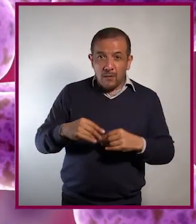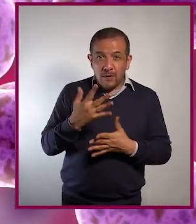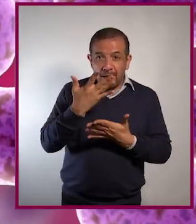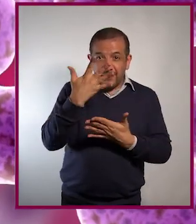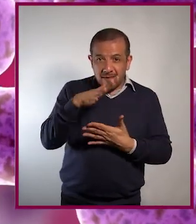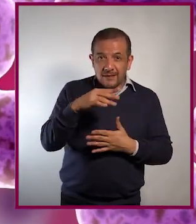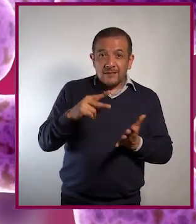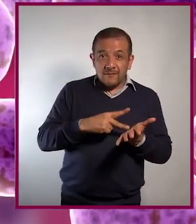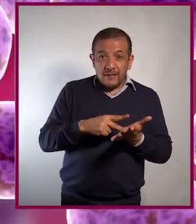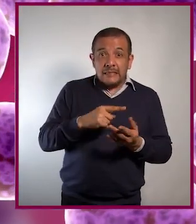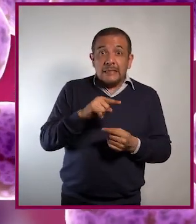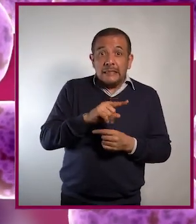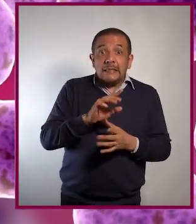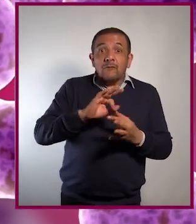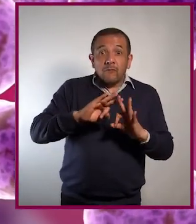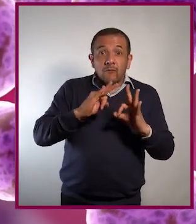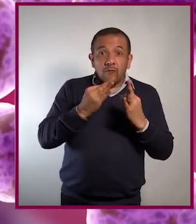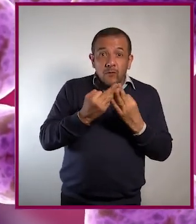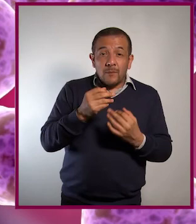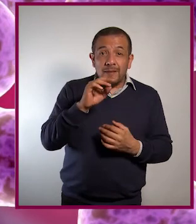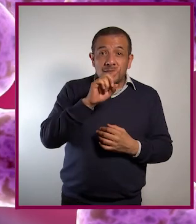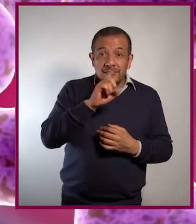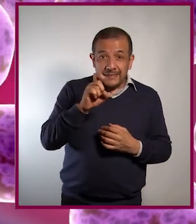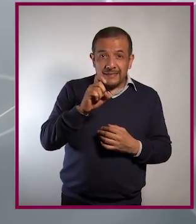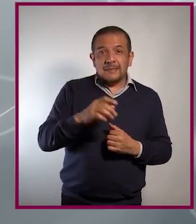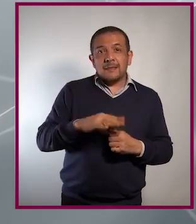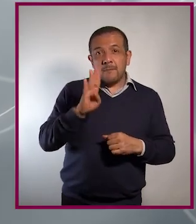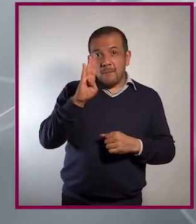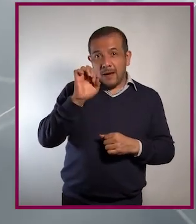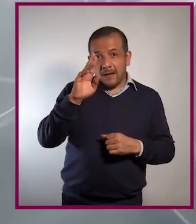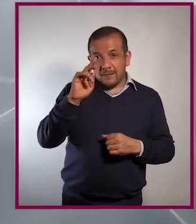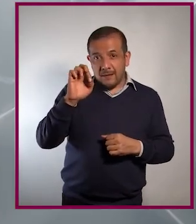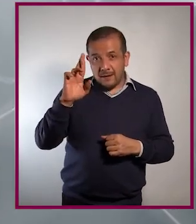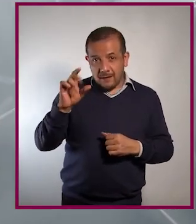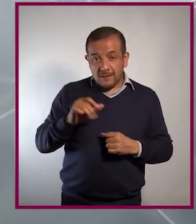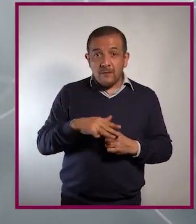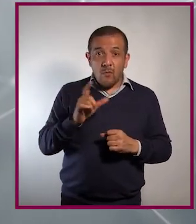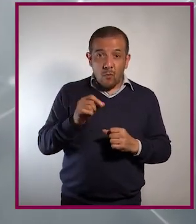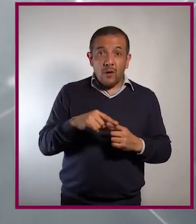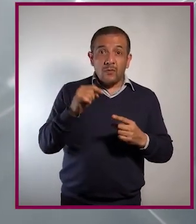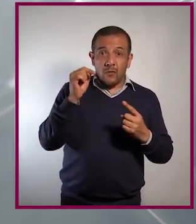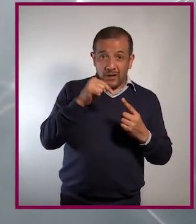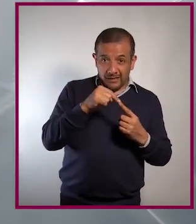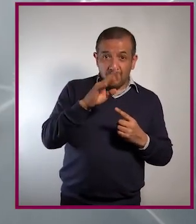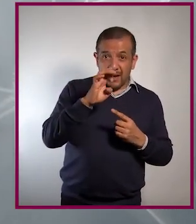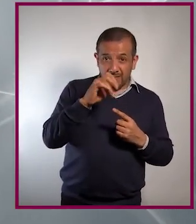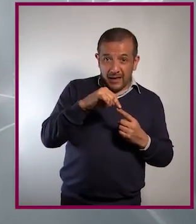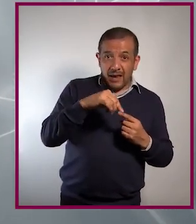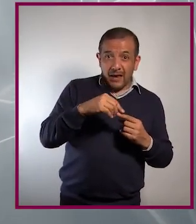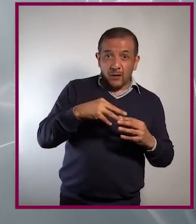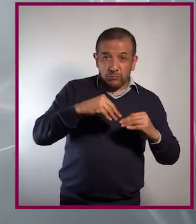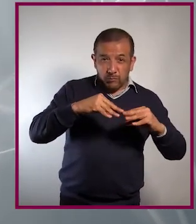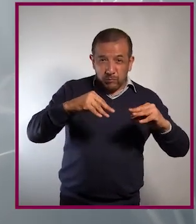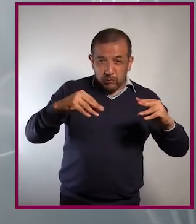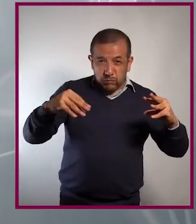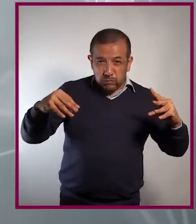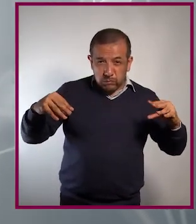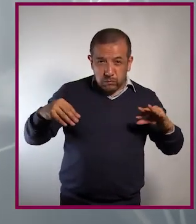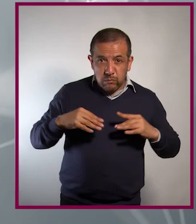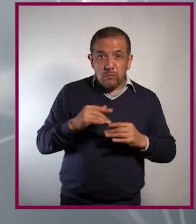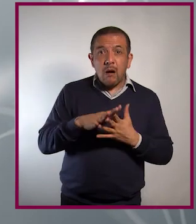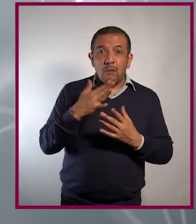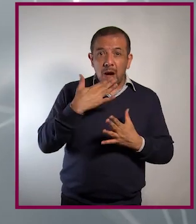cada una, formando 100 bacterias. Al reproducirse de una manera tan rápida y en cantidades tan grandes,